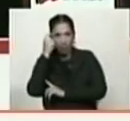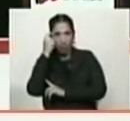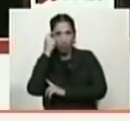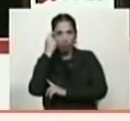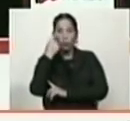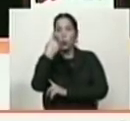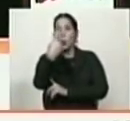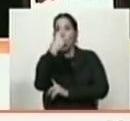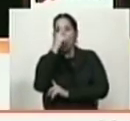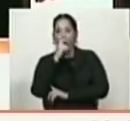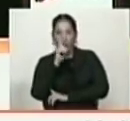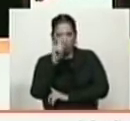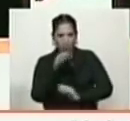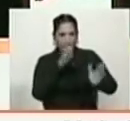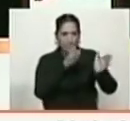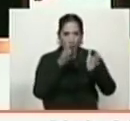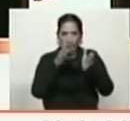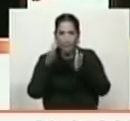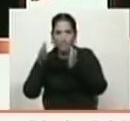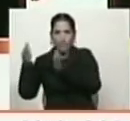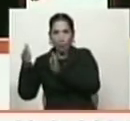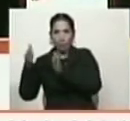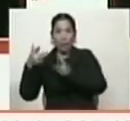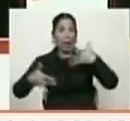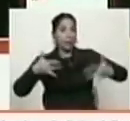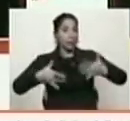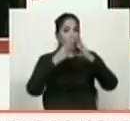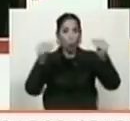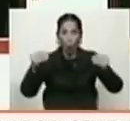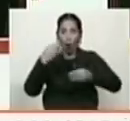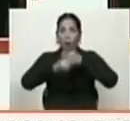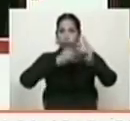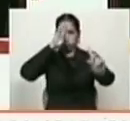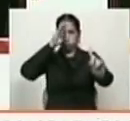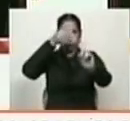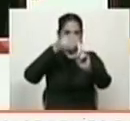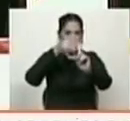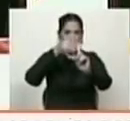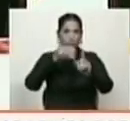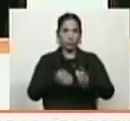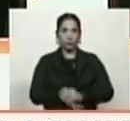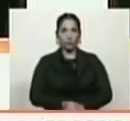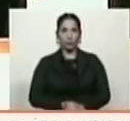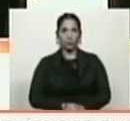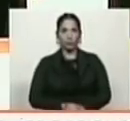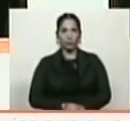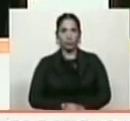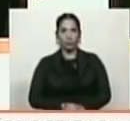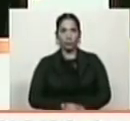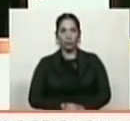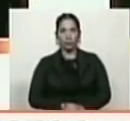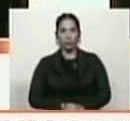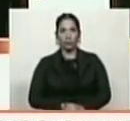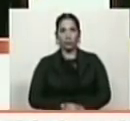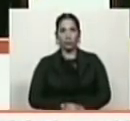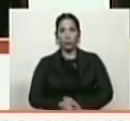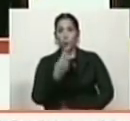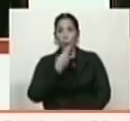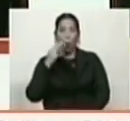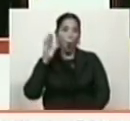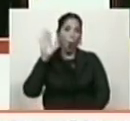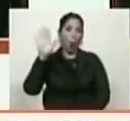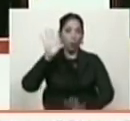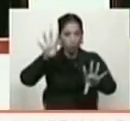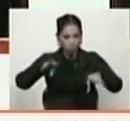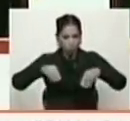año. Actividades todas que las vamos a llevar a cabo precisamente con el compromiso de